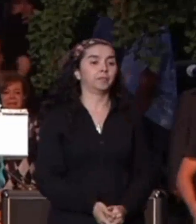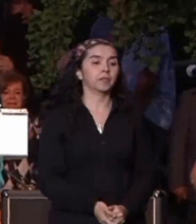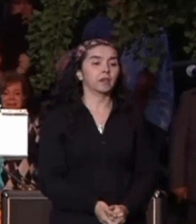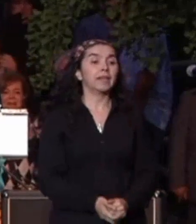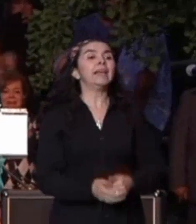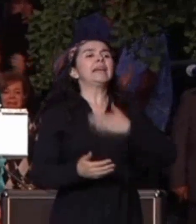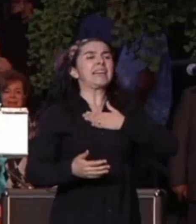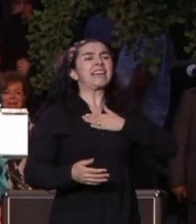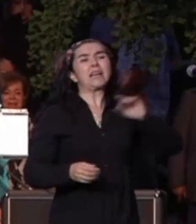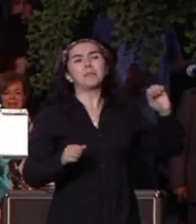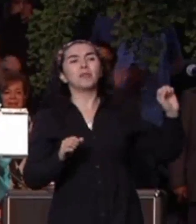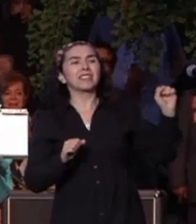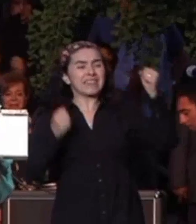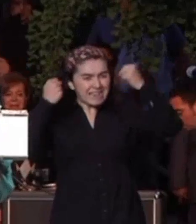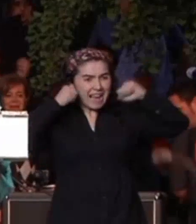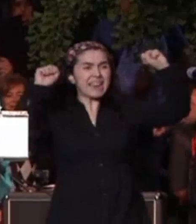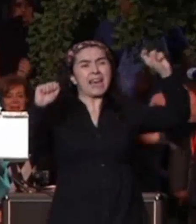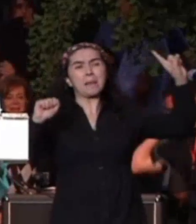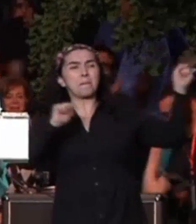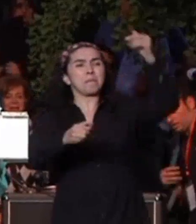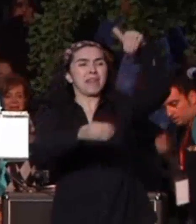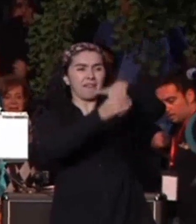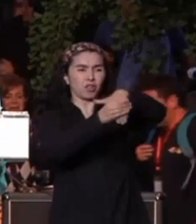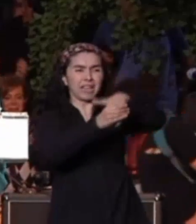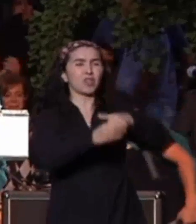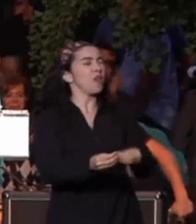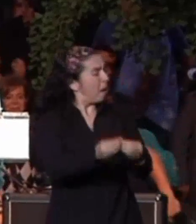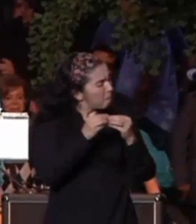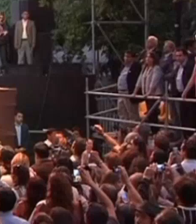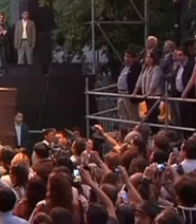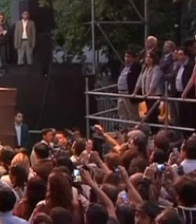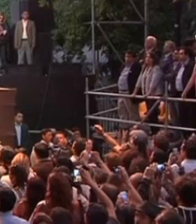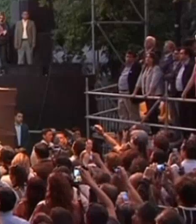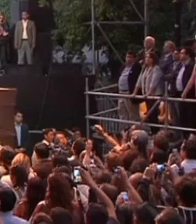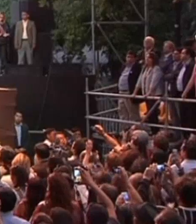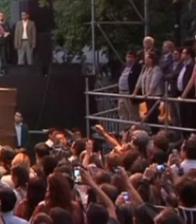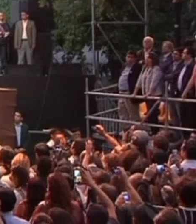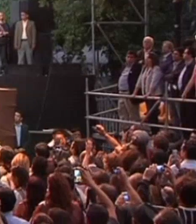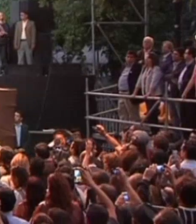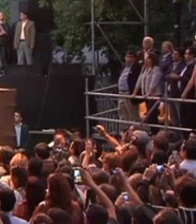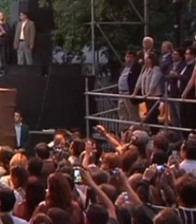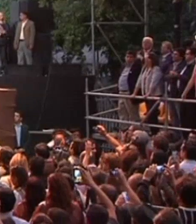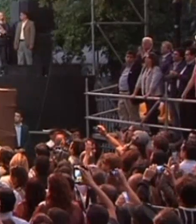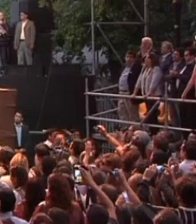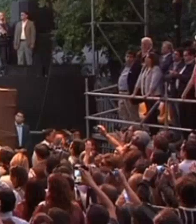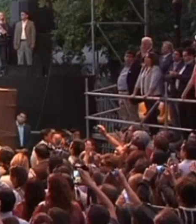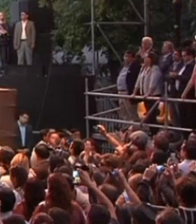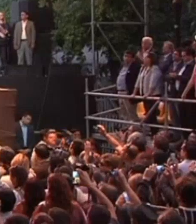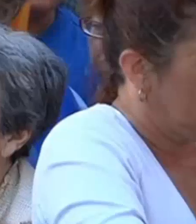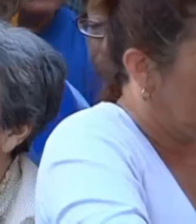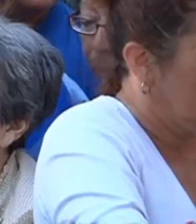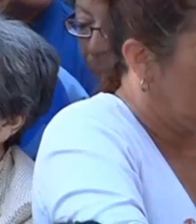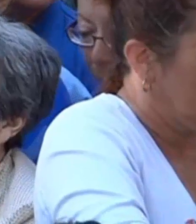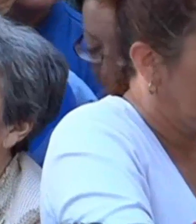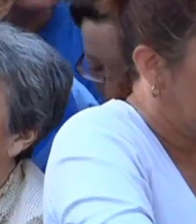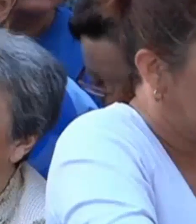Queremos ganar en primera vuelta porque tenemos mucho que hacer. A jóvenes, según las encuestas, Bachelet puede